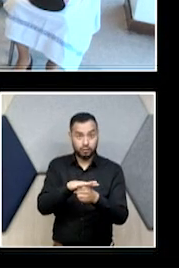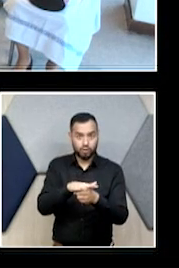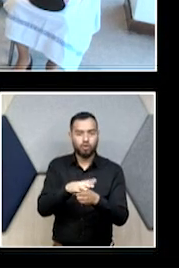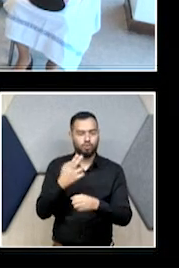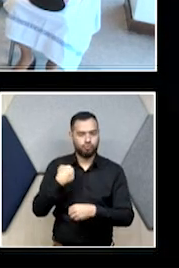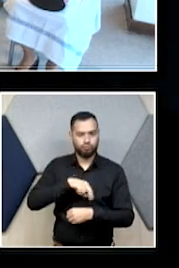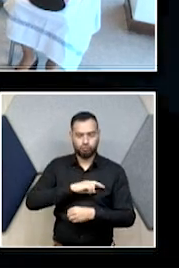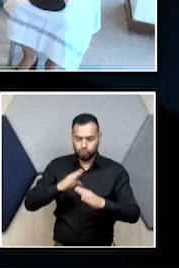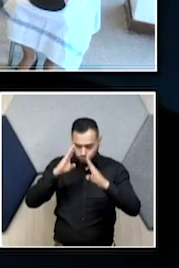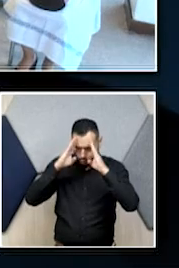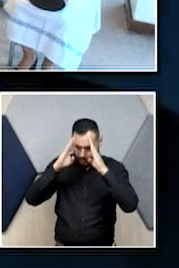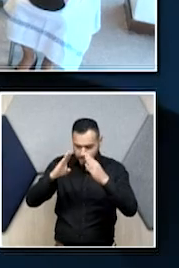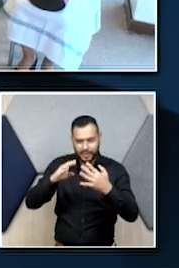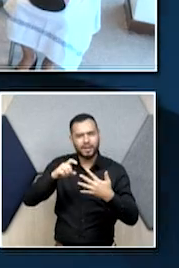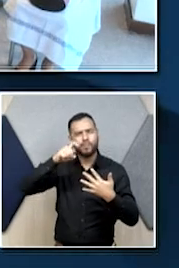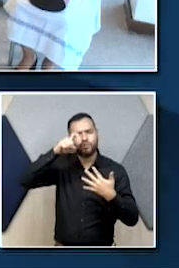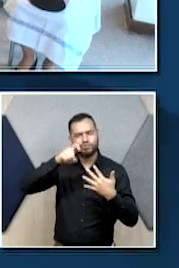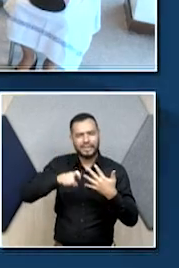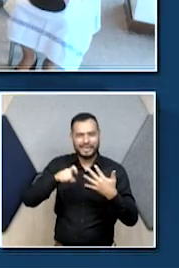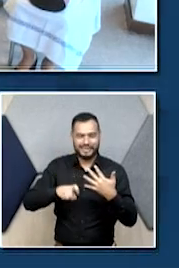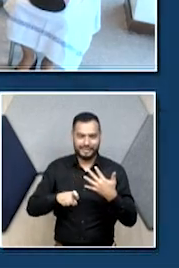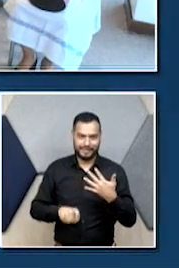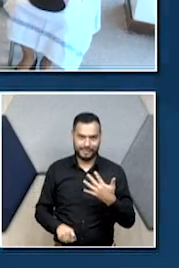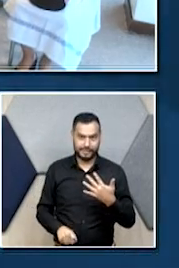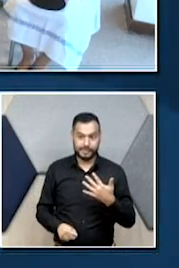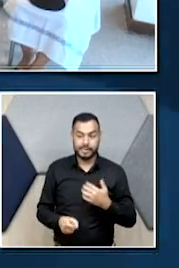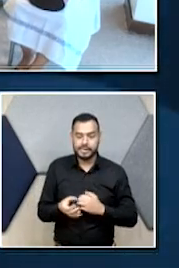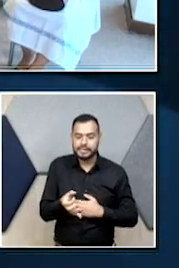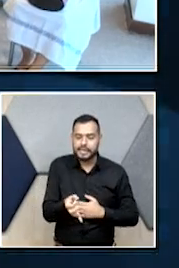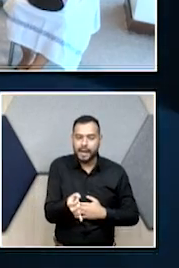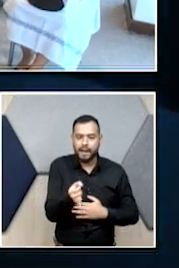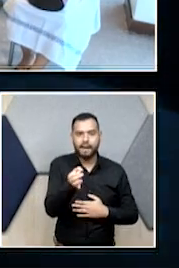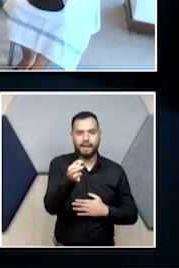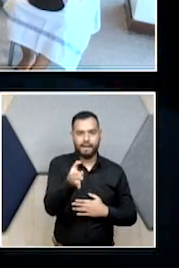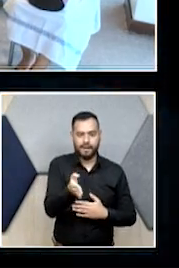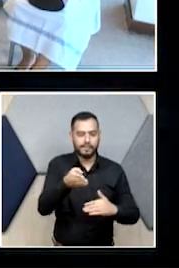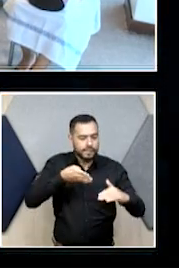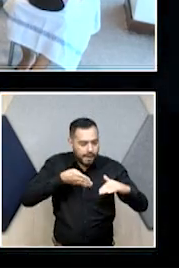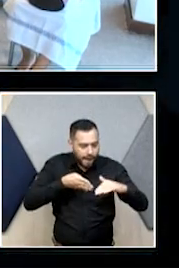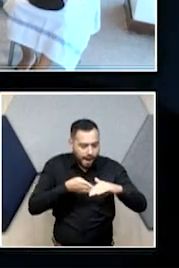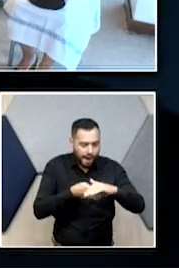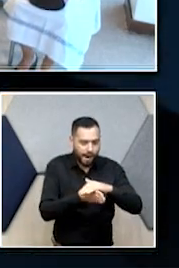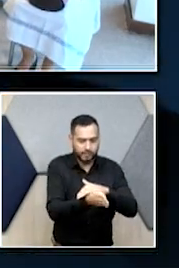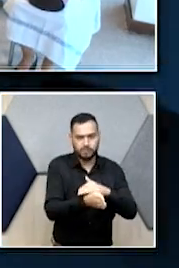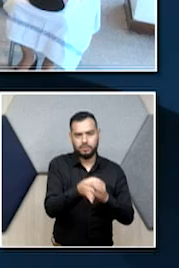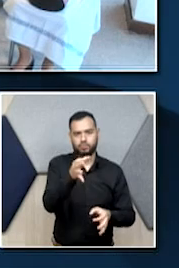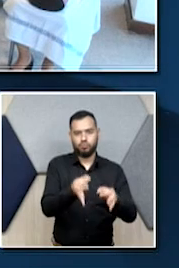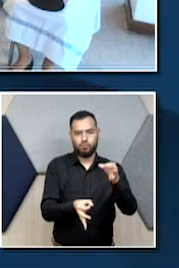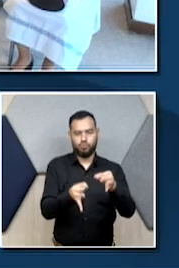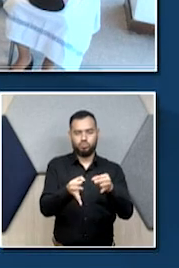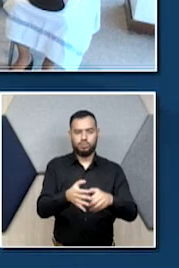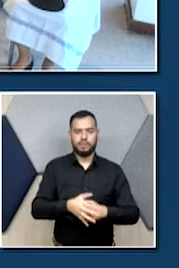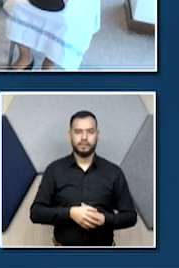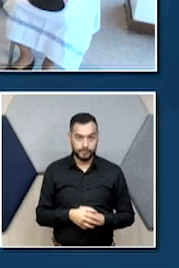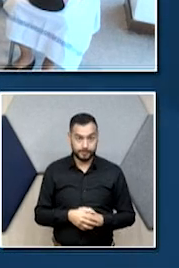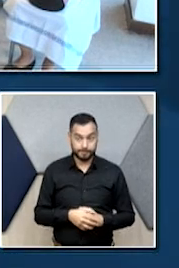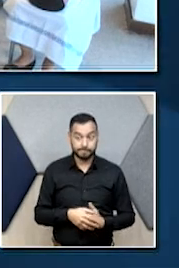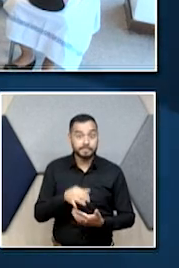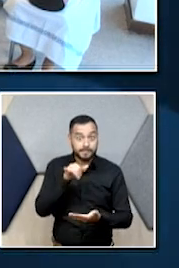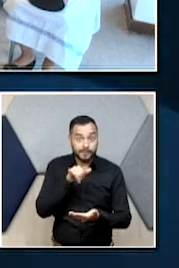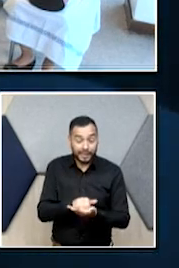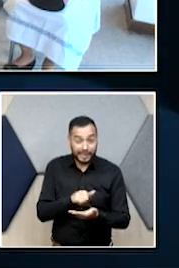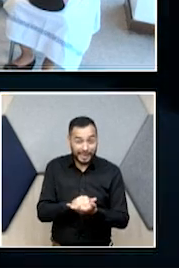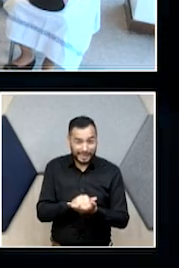unas necesidades que garantizan el acceso a la justicia. Y allí, una de